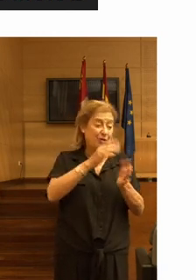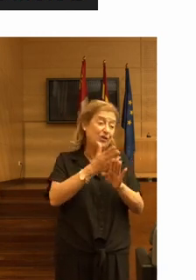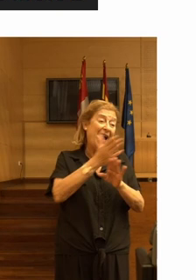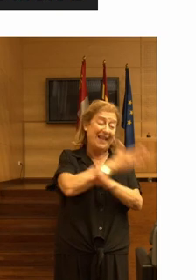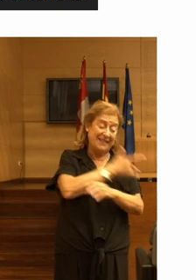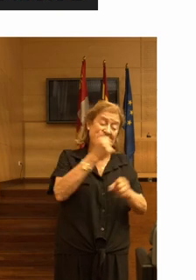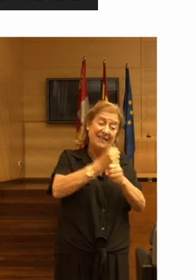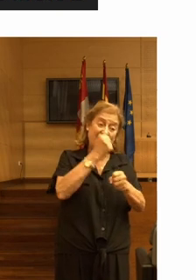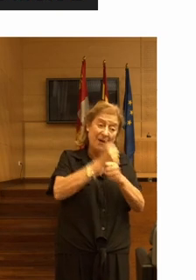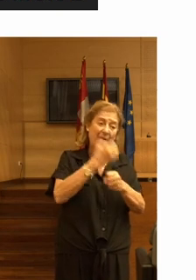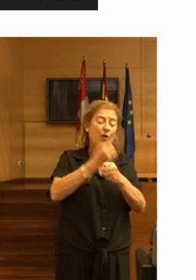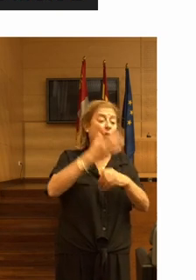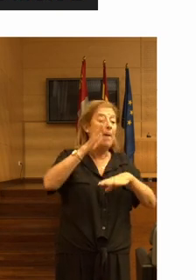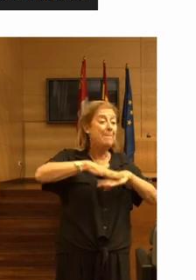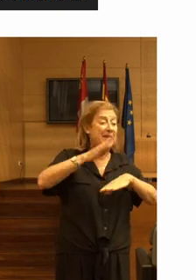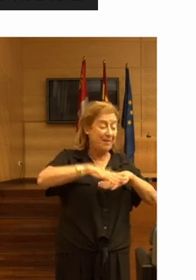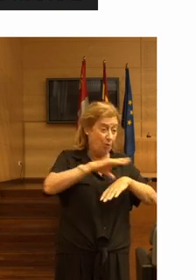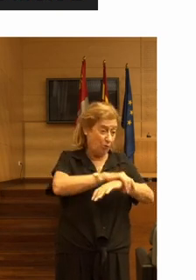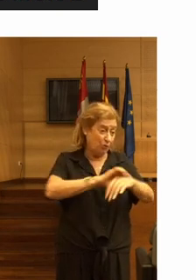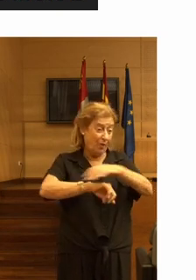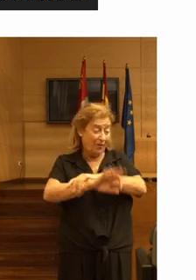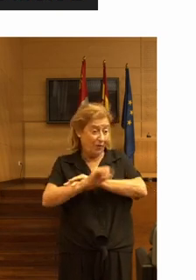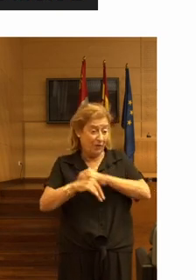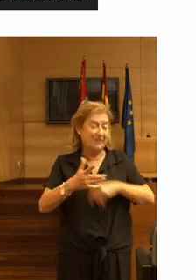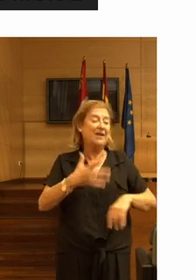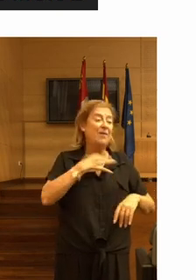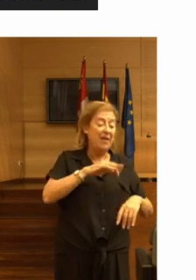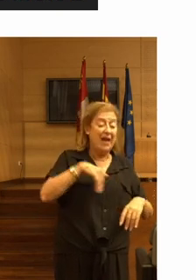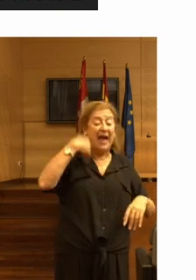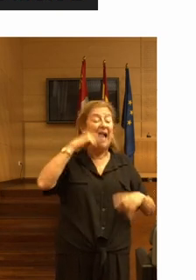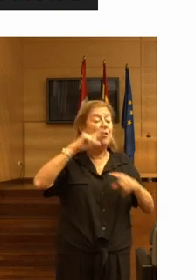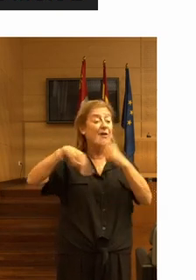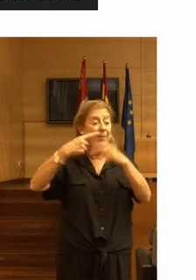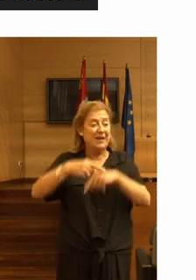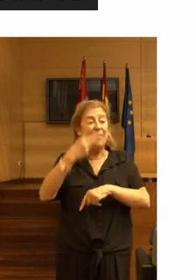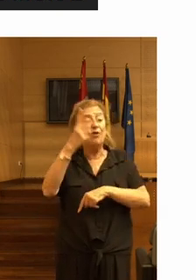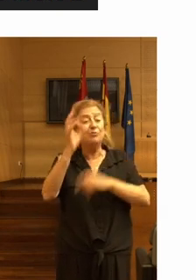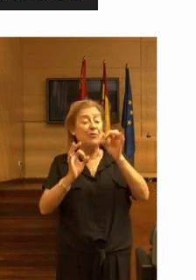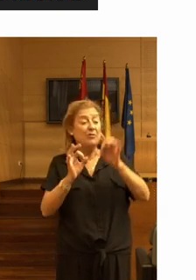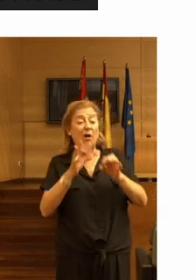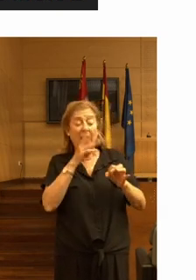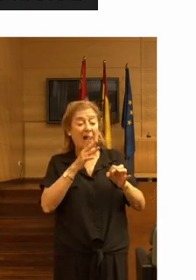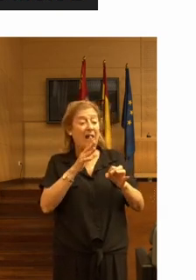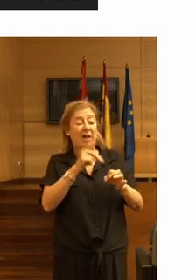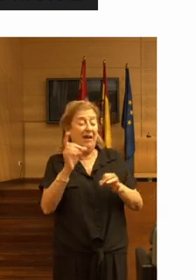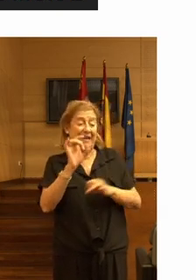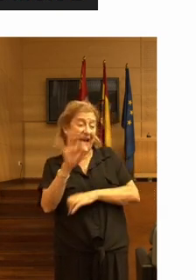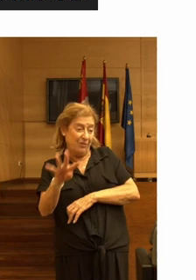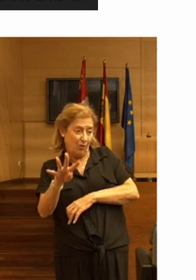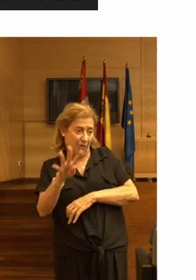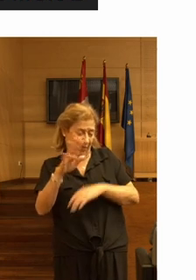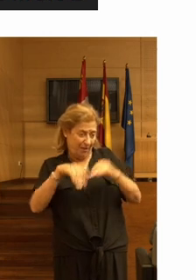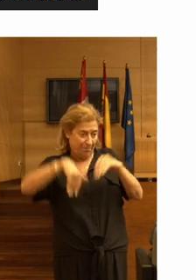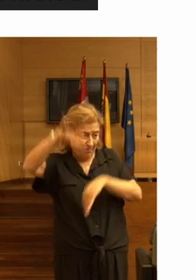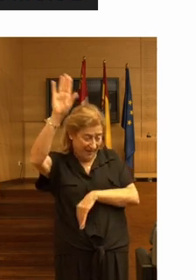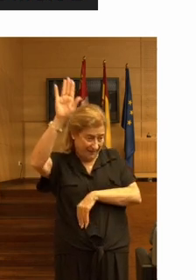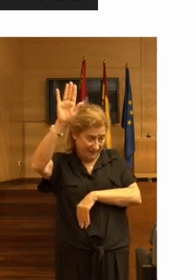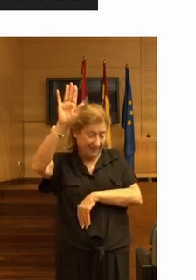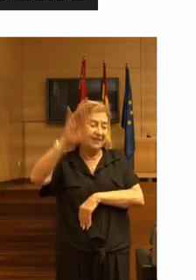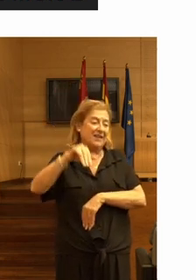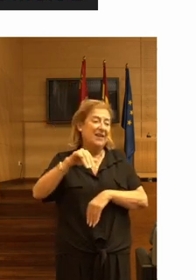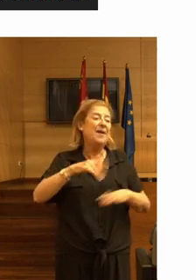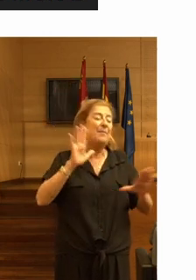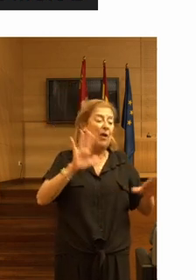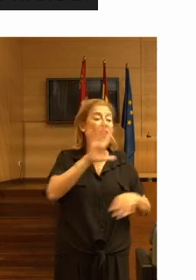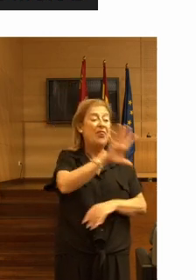que ya trabajaban con un mínimo de sujeciones, igual o menor al 2%, eran 7, pasan a ser 14. Un aumento mucho mayor en los